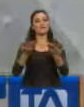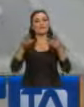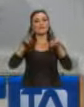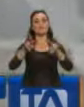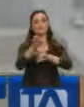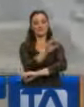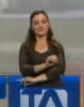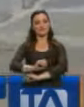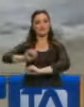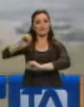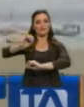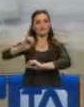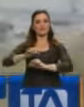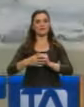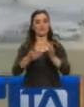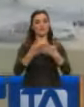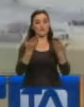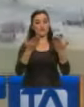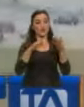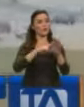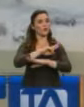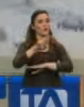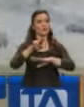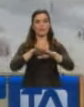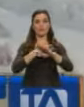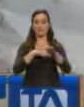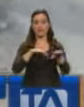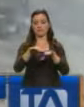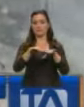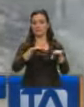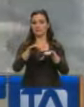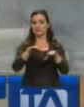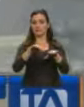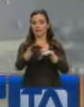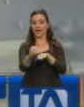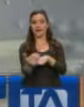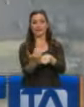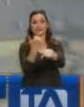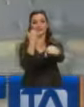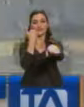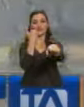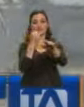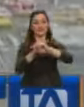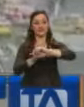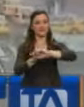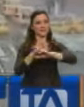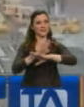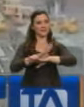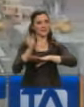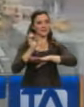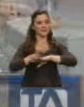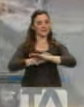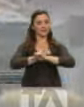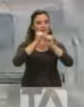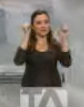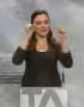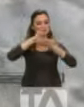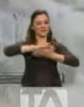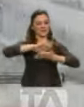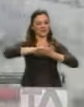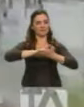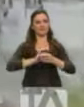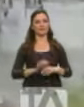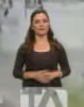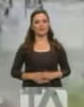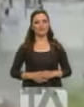Avenida Occidental. También fluye normalmente el tráfico en ambos sentidos a esta hora de la mañana. Tranquilidad en las vías por este